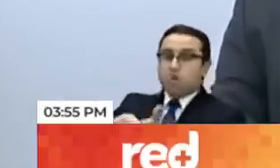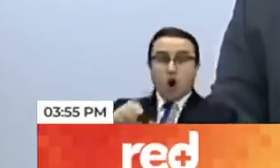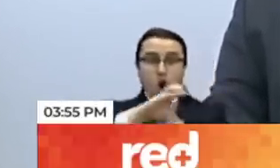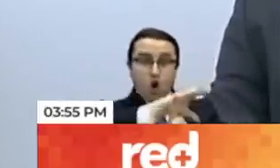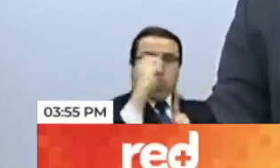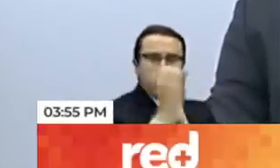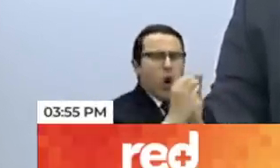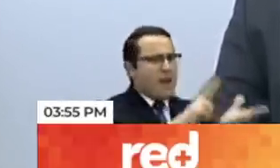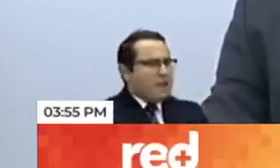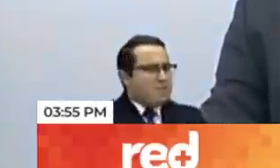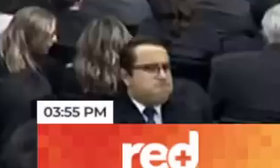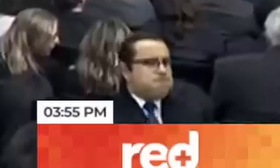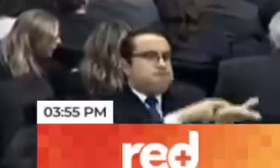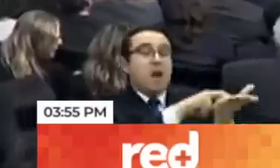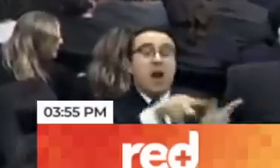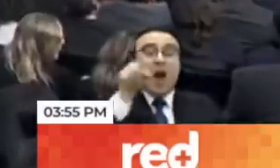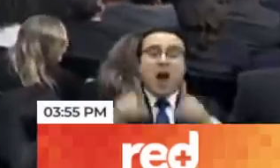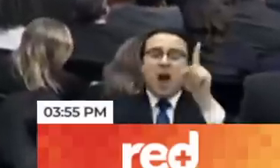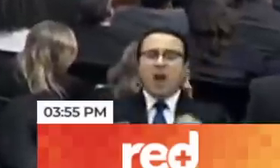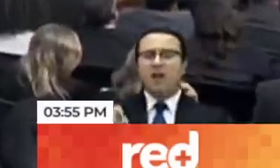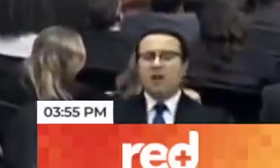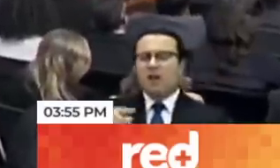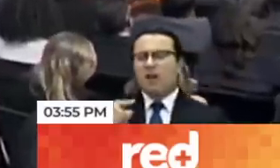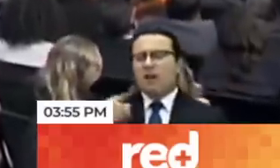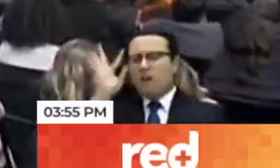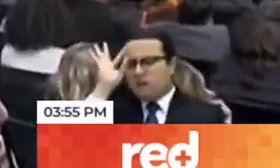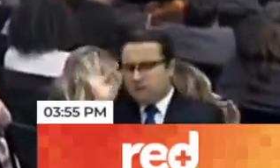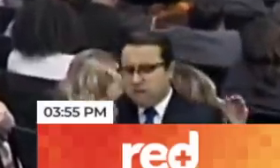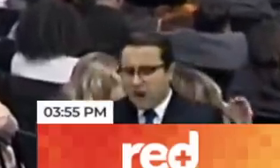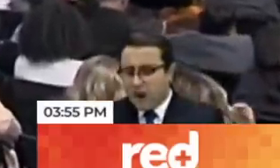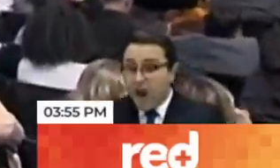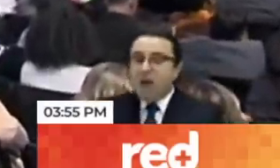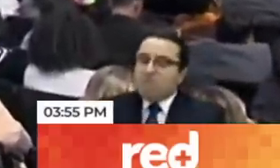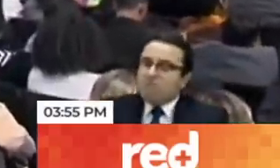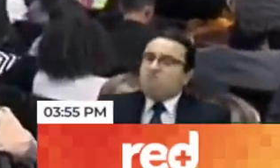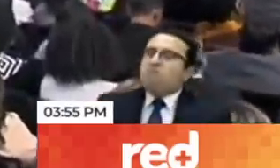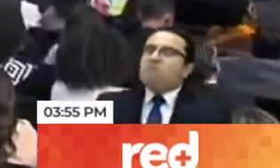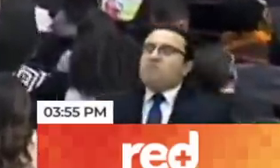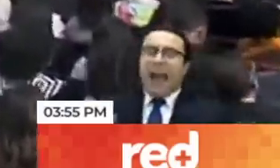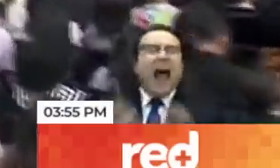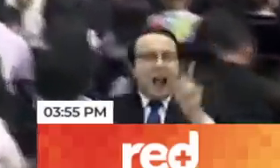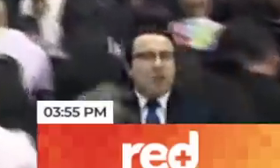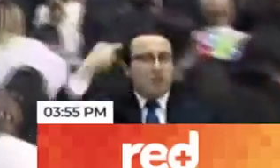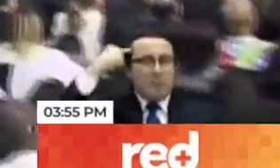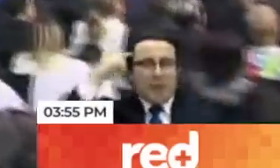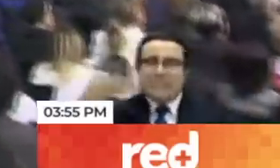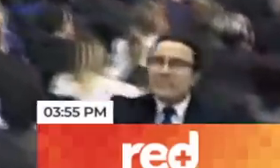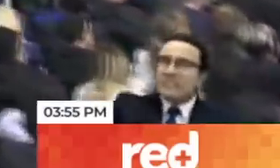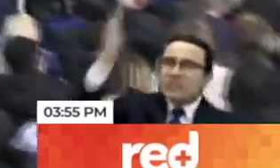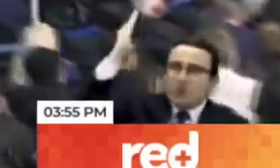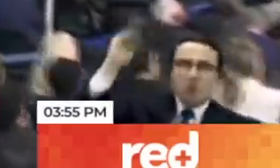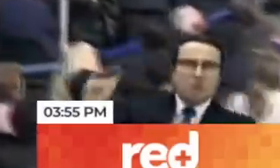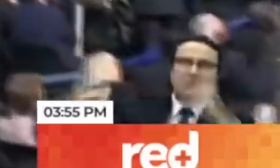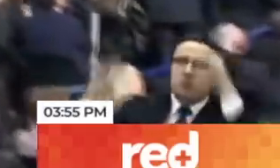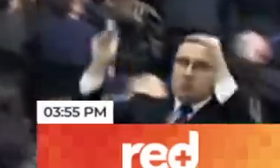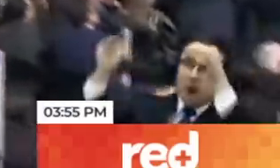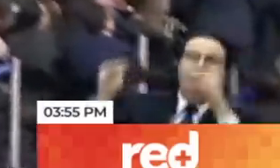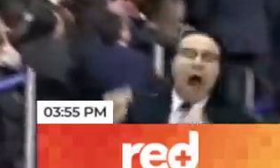fe para quienes tenemos la bendición de la fe en un ser superior. Hoy los invito a creer.